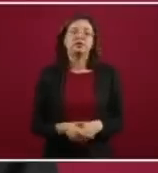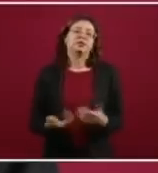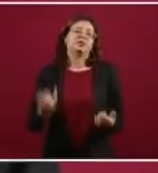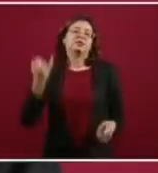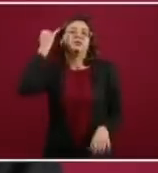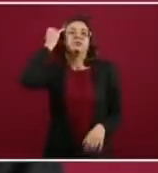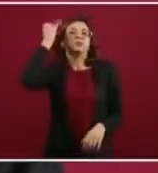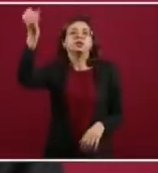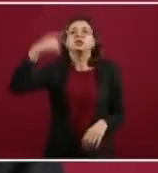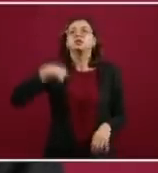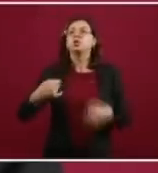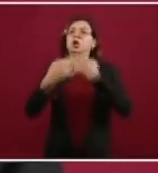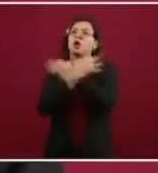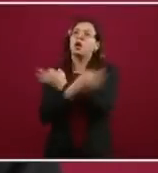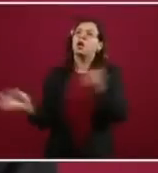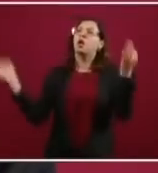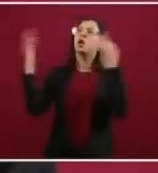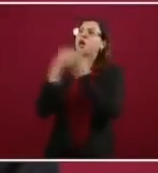anunciando